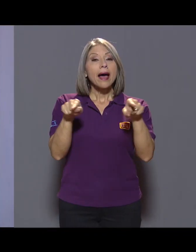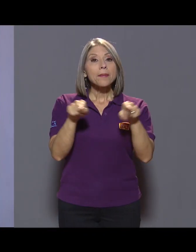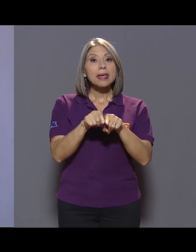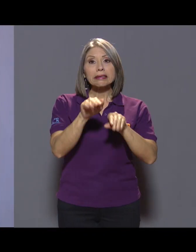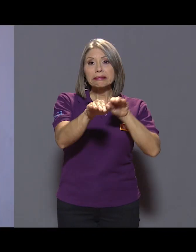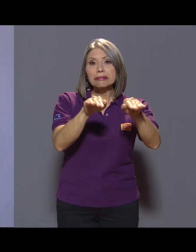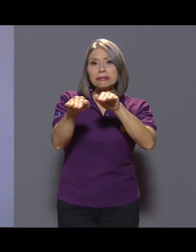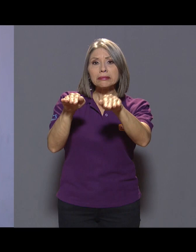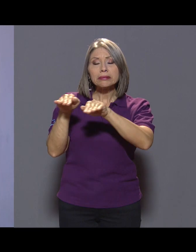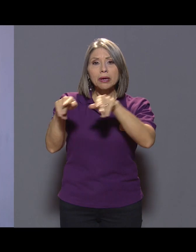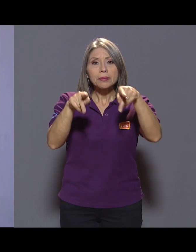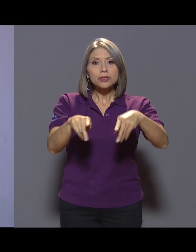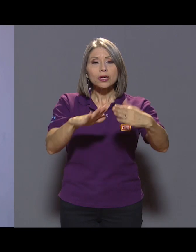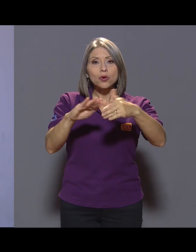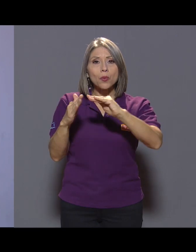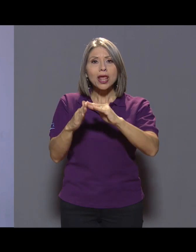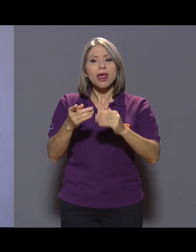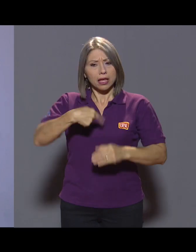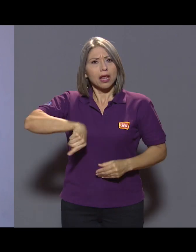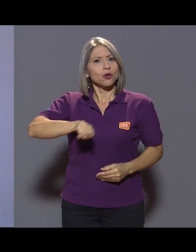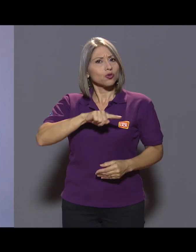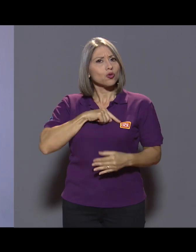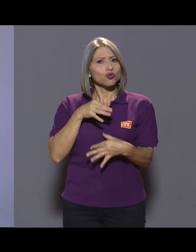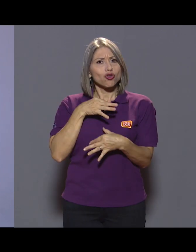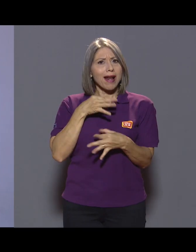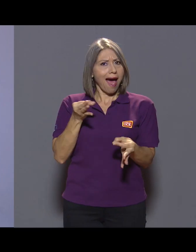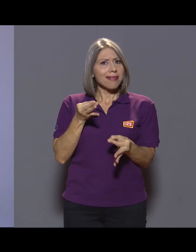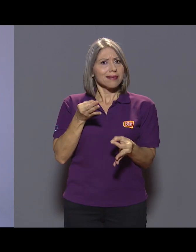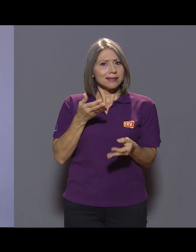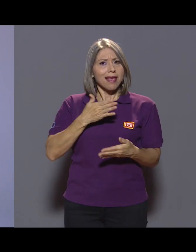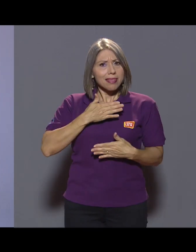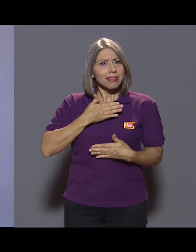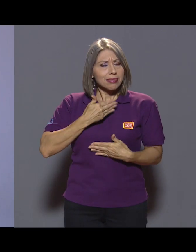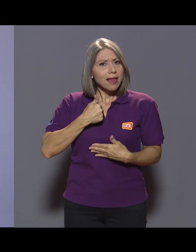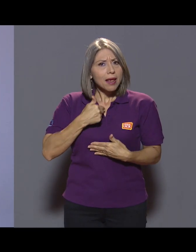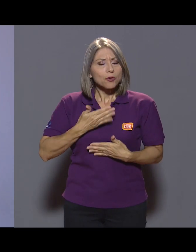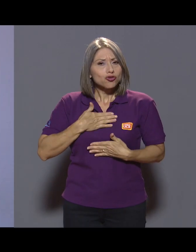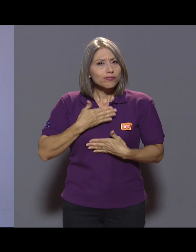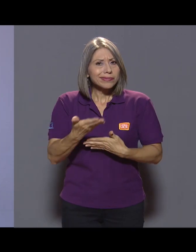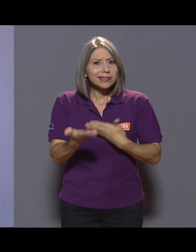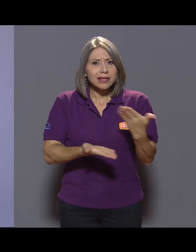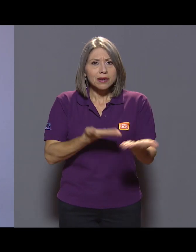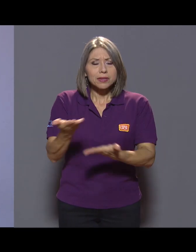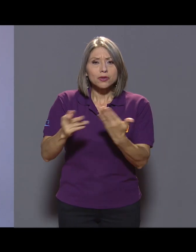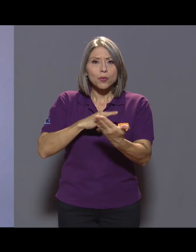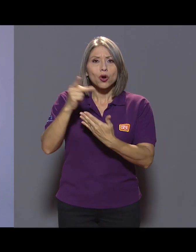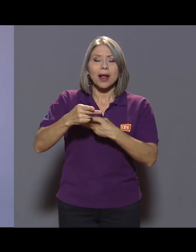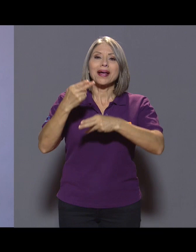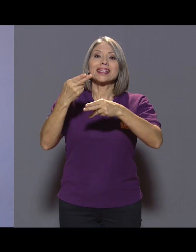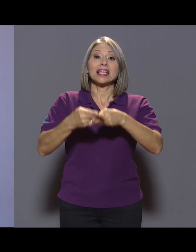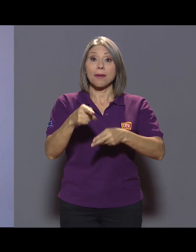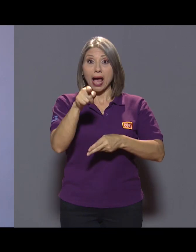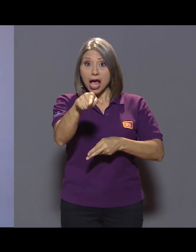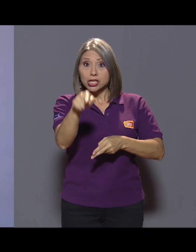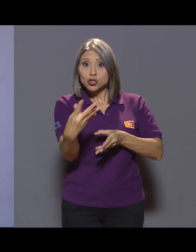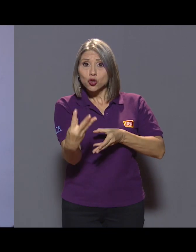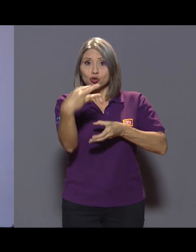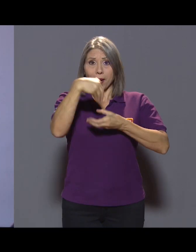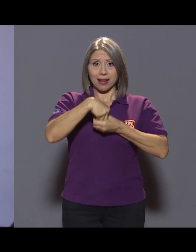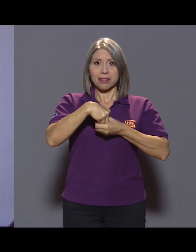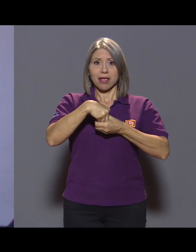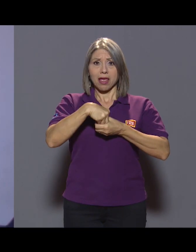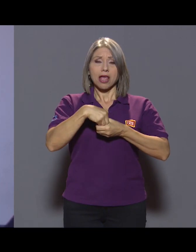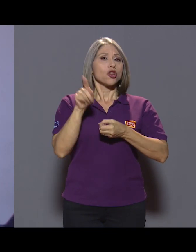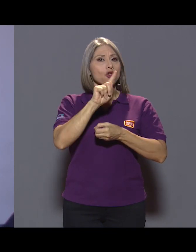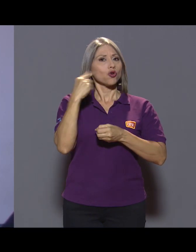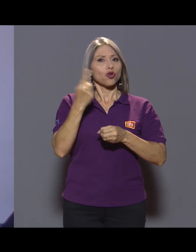Y también hacerle un llamado a la comunidad de que tenemos al servicio de manera gratuita, verdad que es muy importante, todo este programa que se llama SOSPARTE